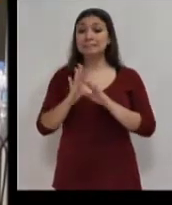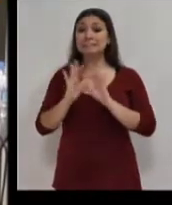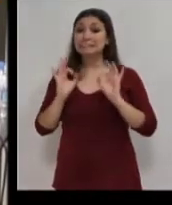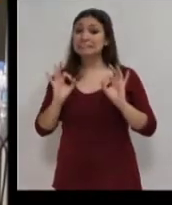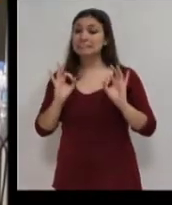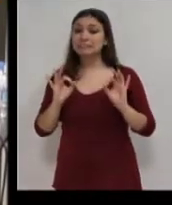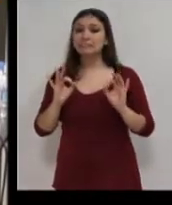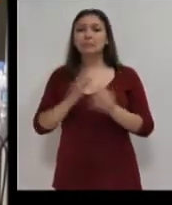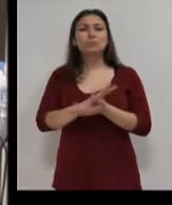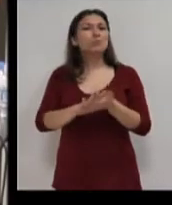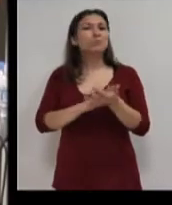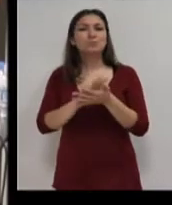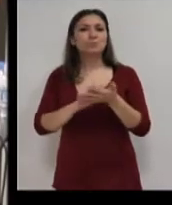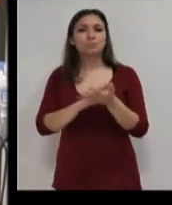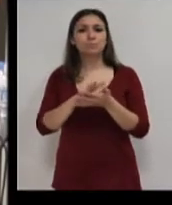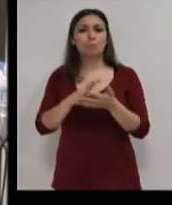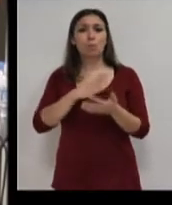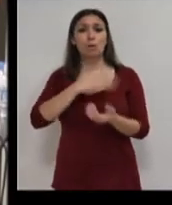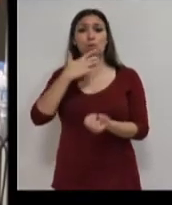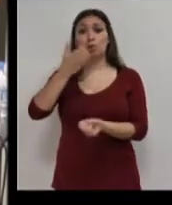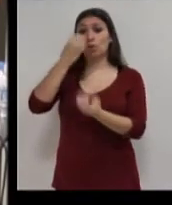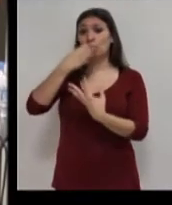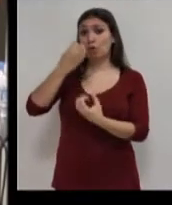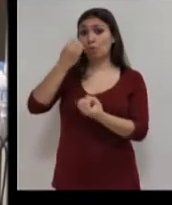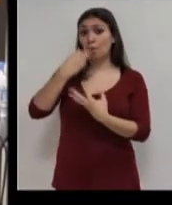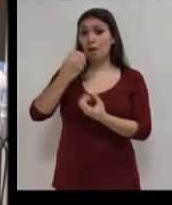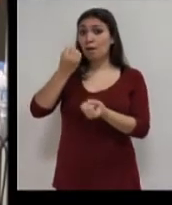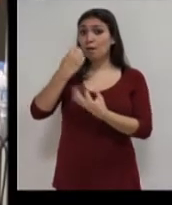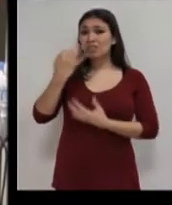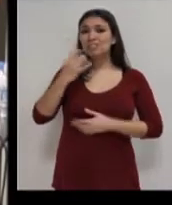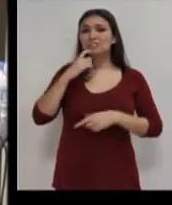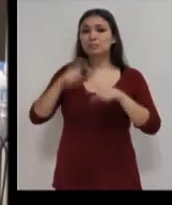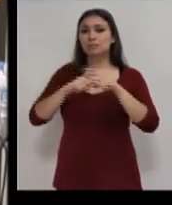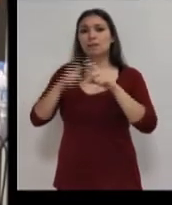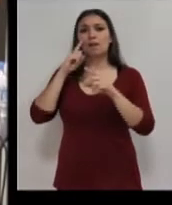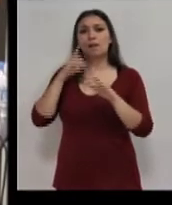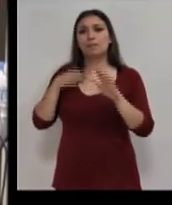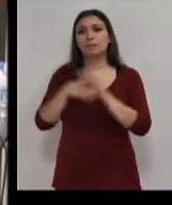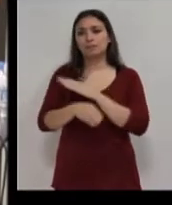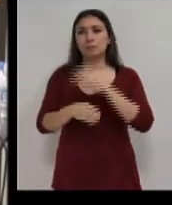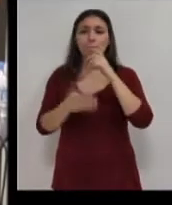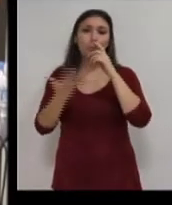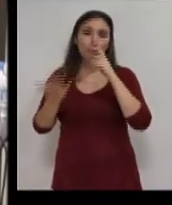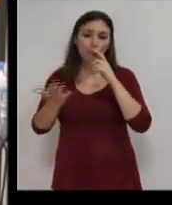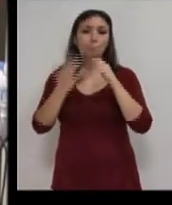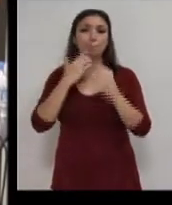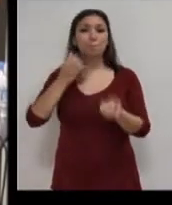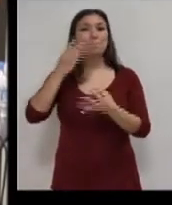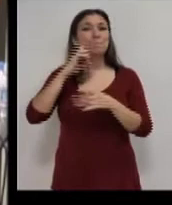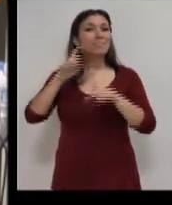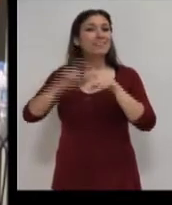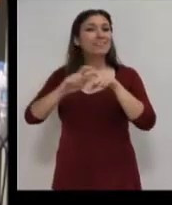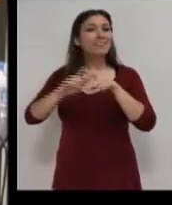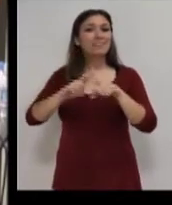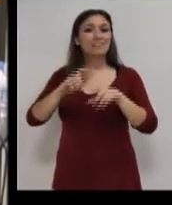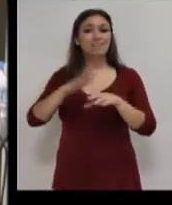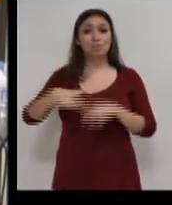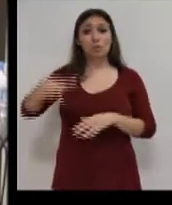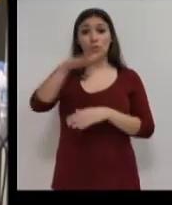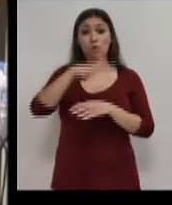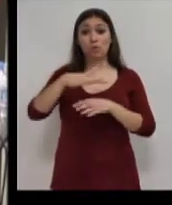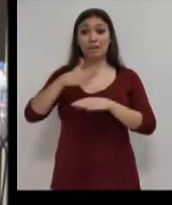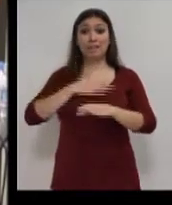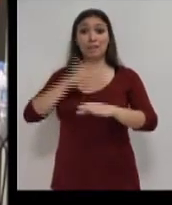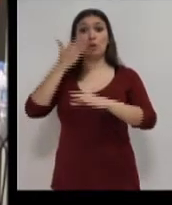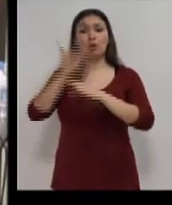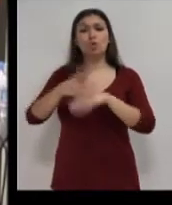TIC, en el sentido de poder acceder a información que sea accesible, bueno, la información sobre